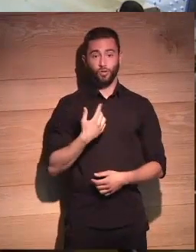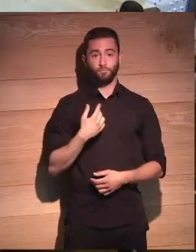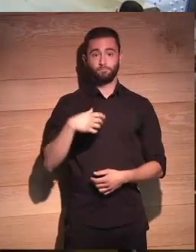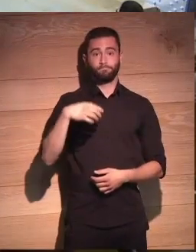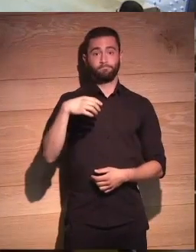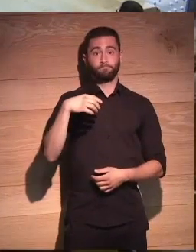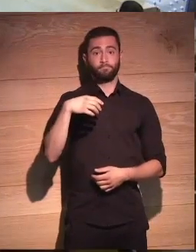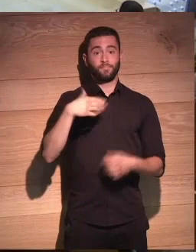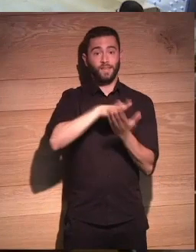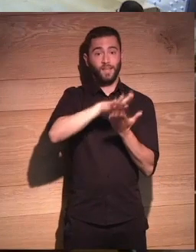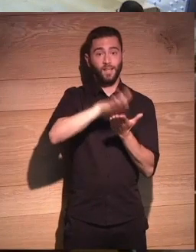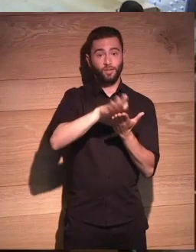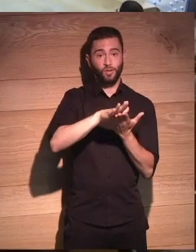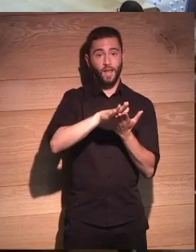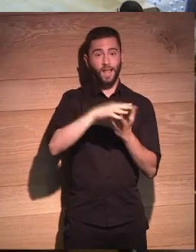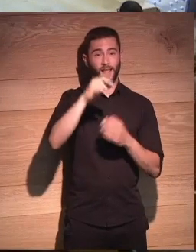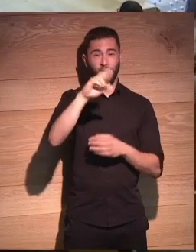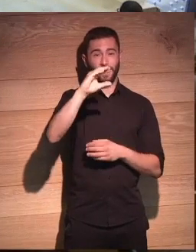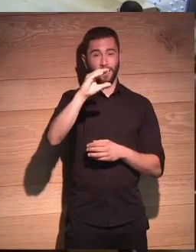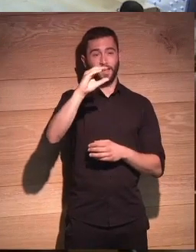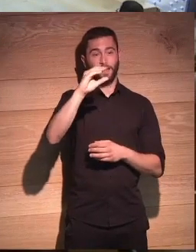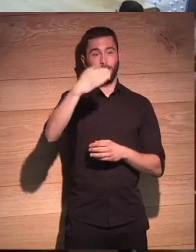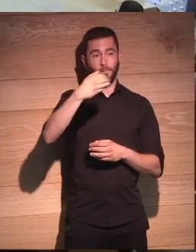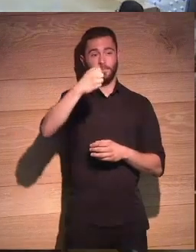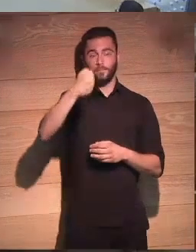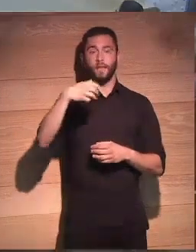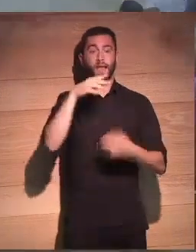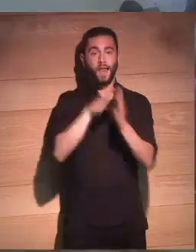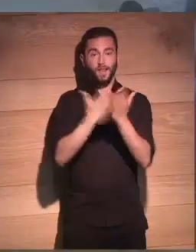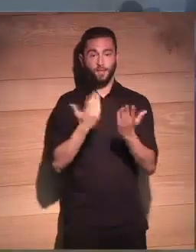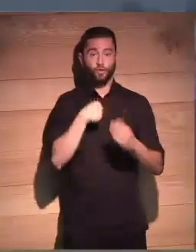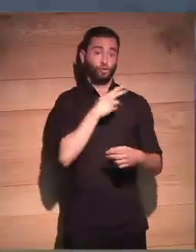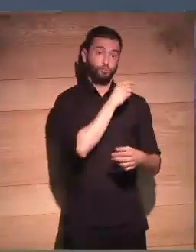Libros y en nombre de la editorial, pues